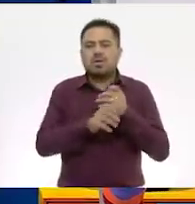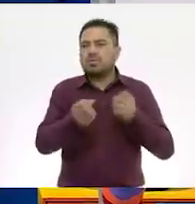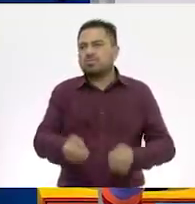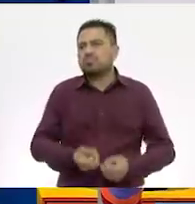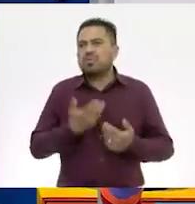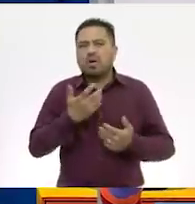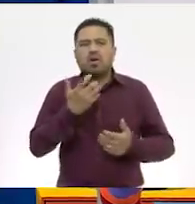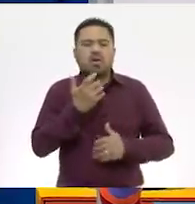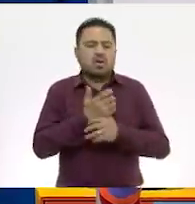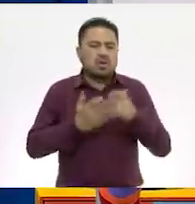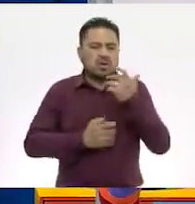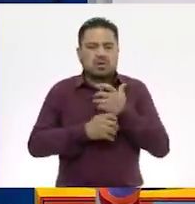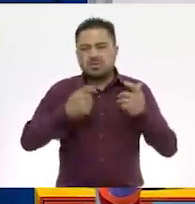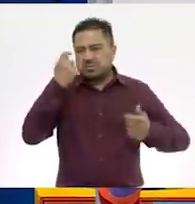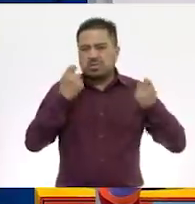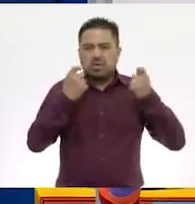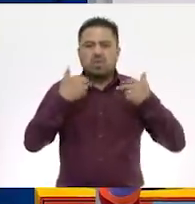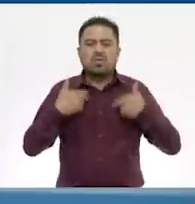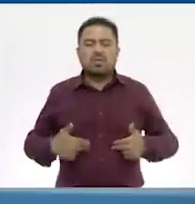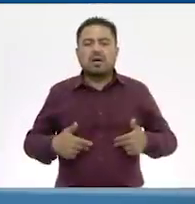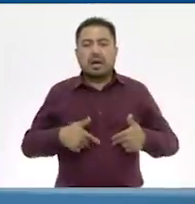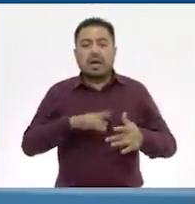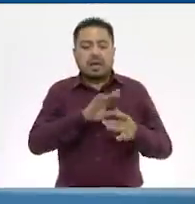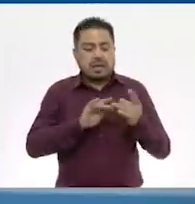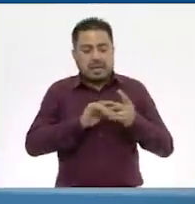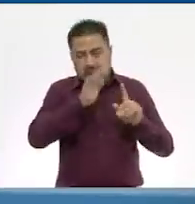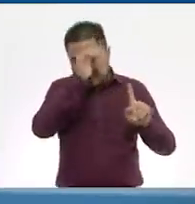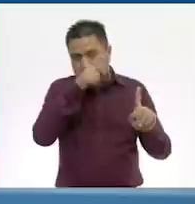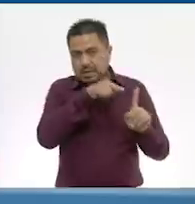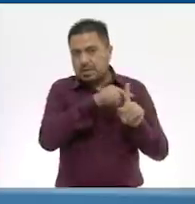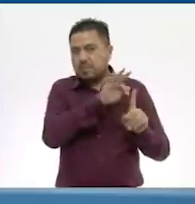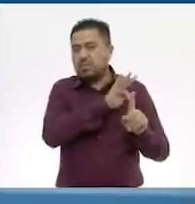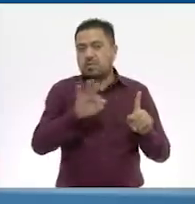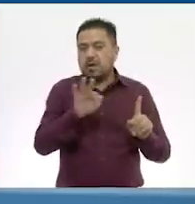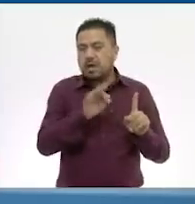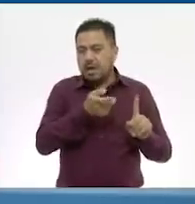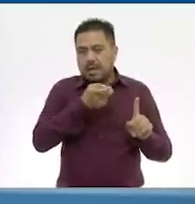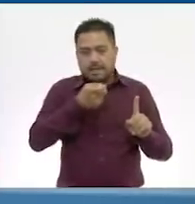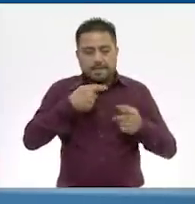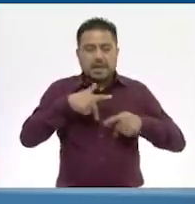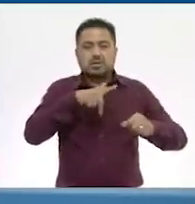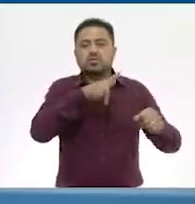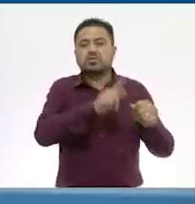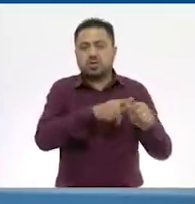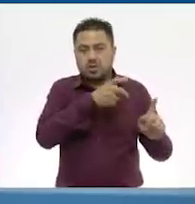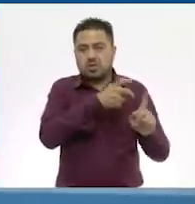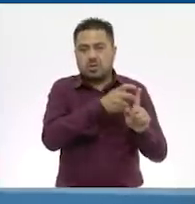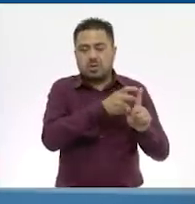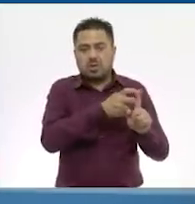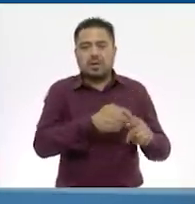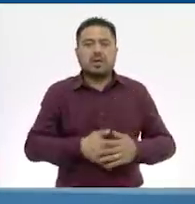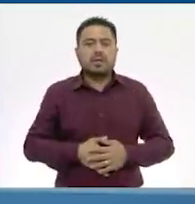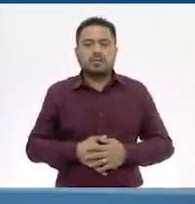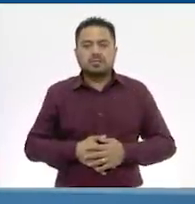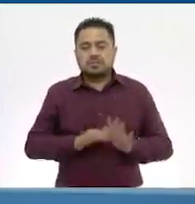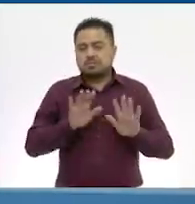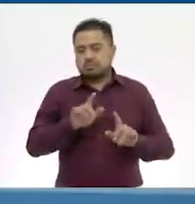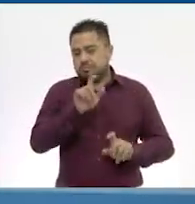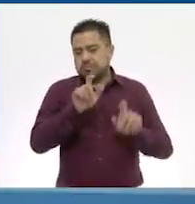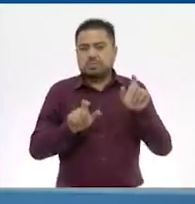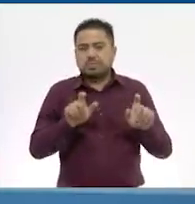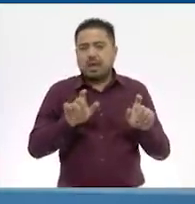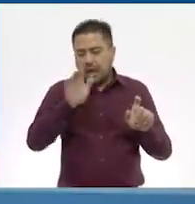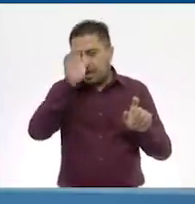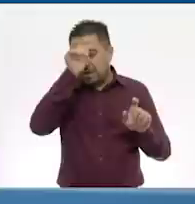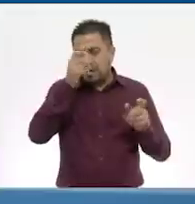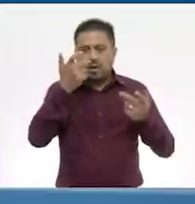conductas o actitudes humanas. De acuerdo a la trama que llevan, pueden ser de estos personajes se comporten de acuerdo